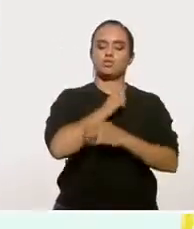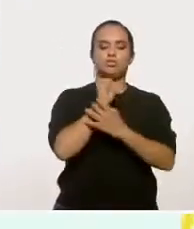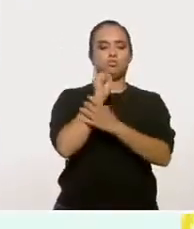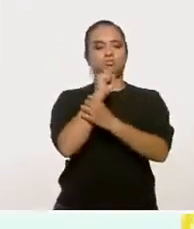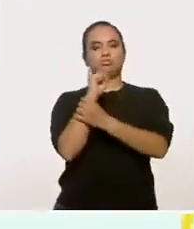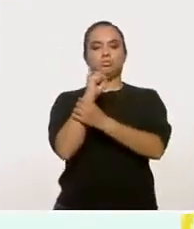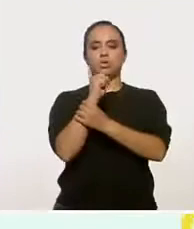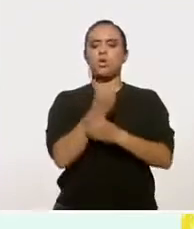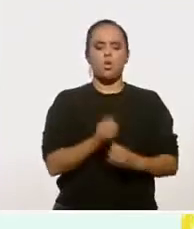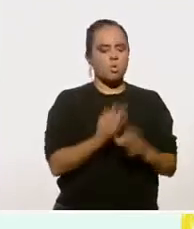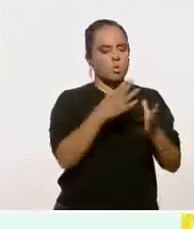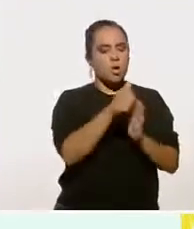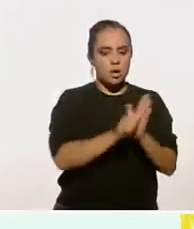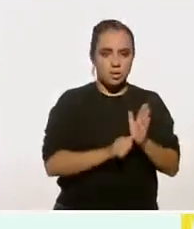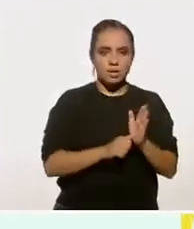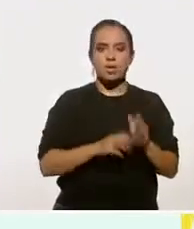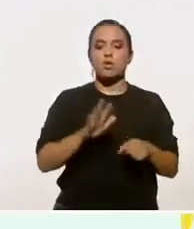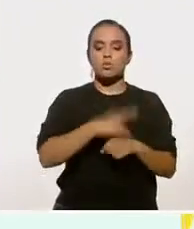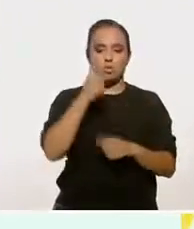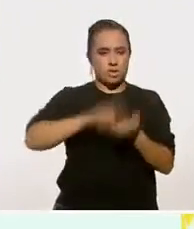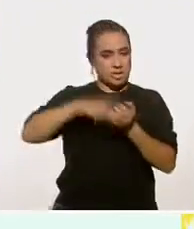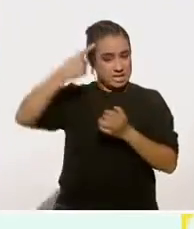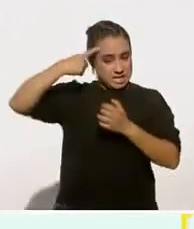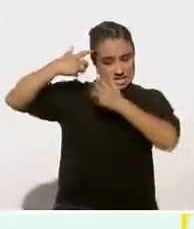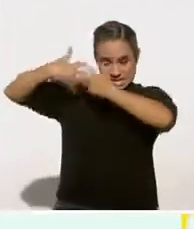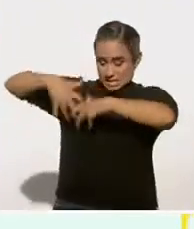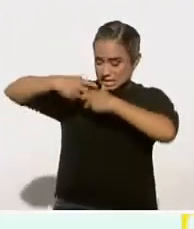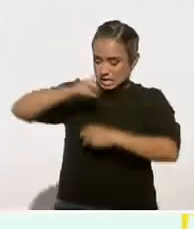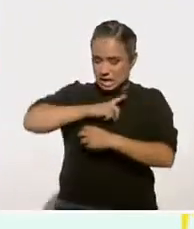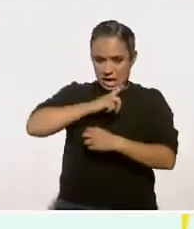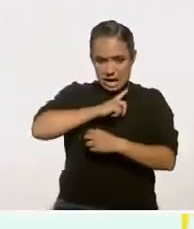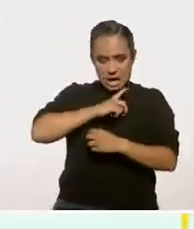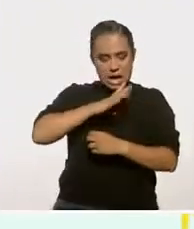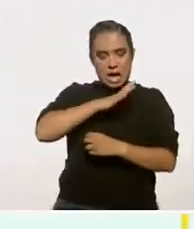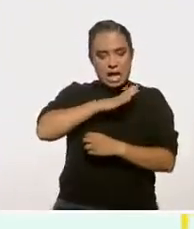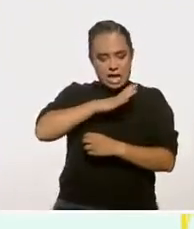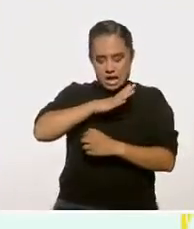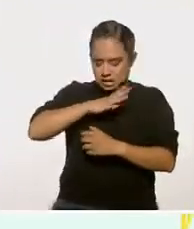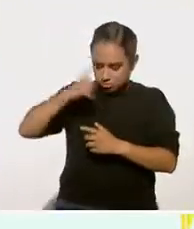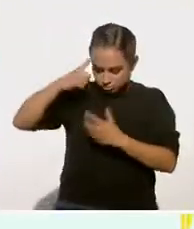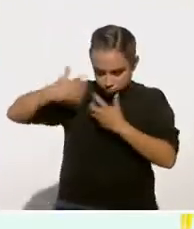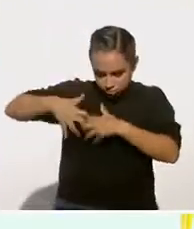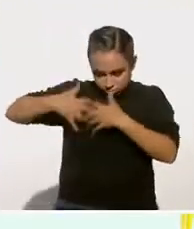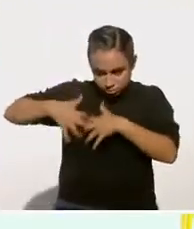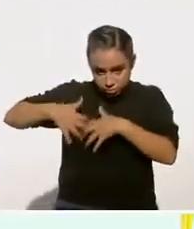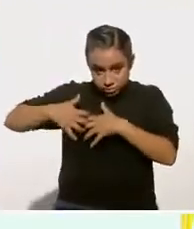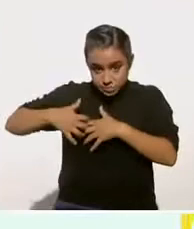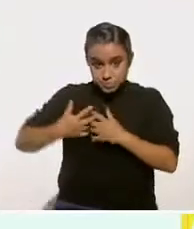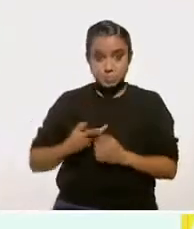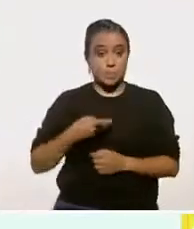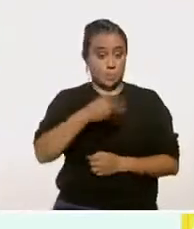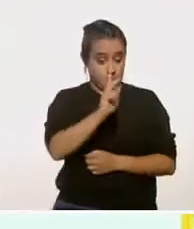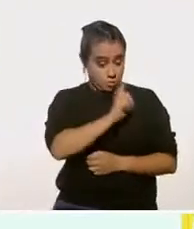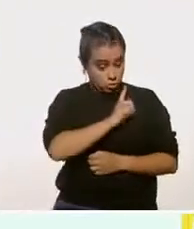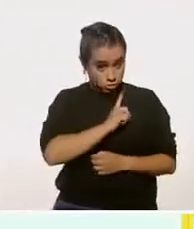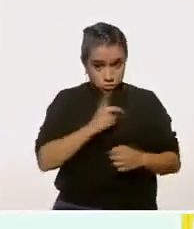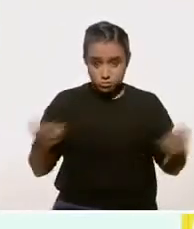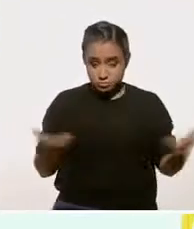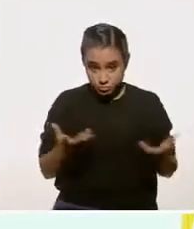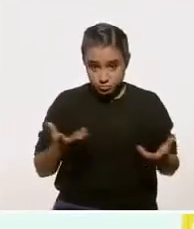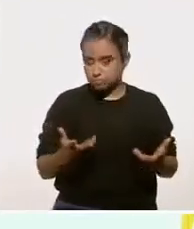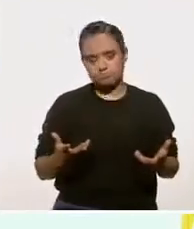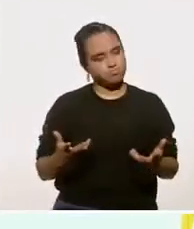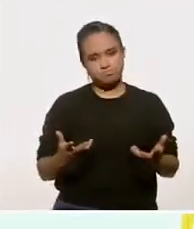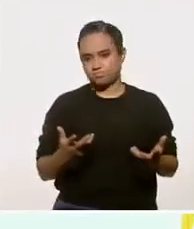toda una estructura biológica en el cerebro que se está desarrollando en este momento, pero no se va a desarrollar sola, ¿no?